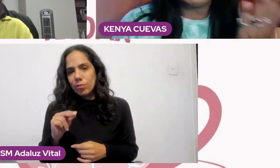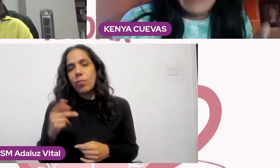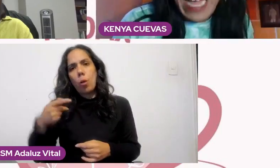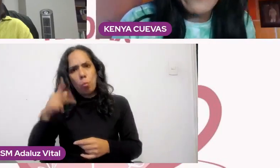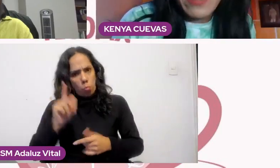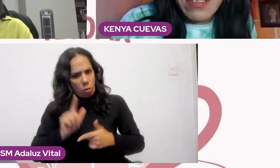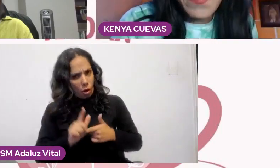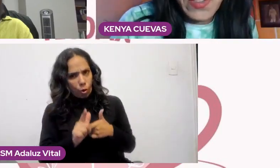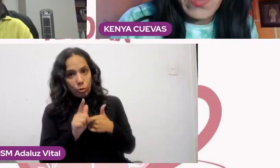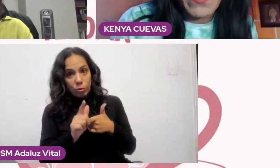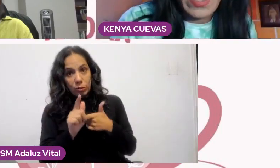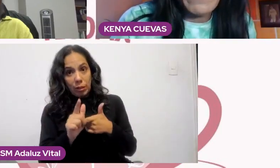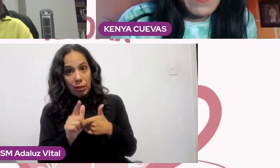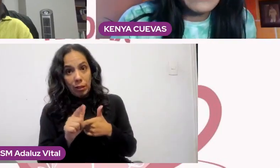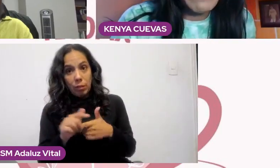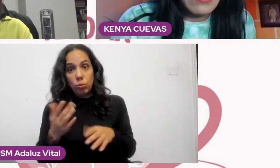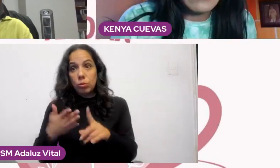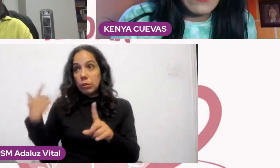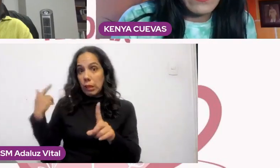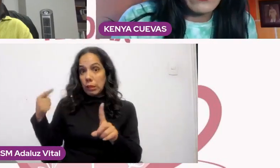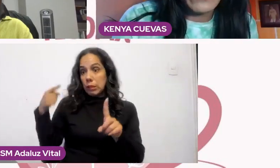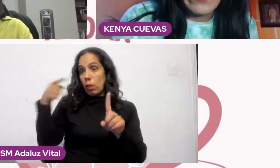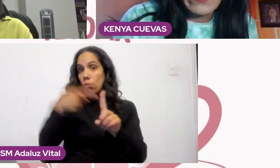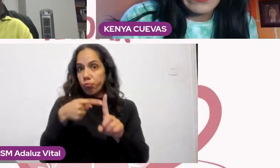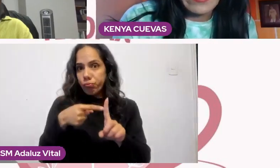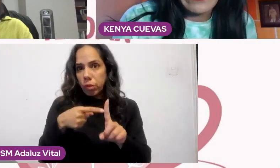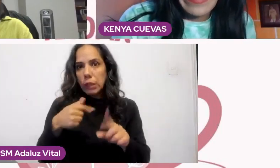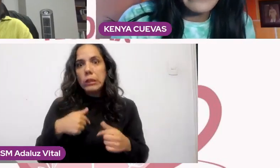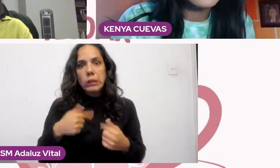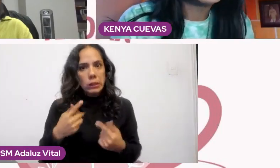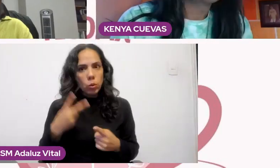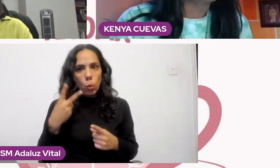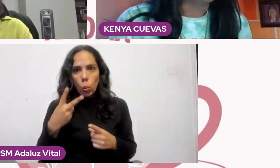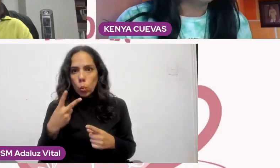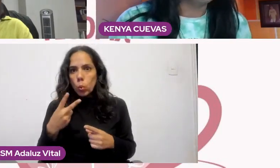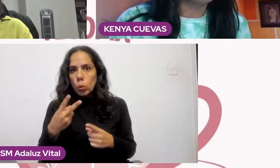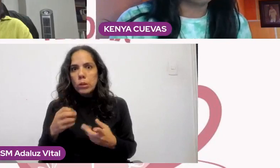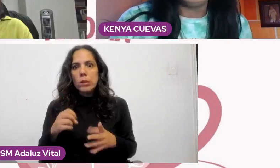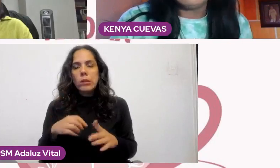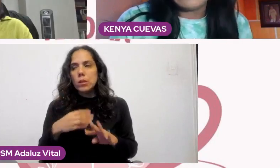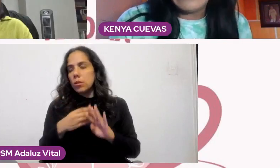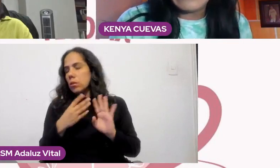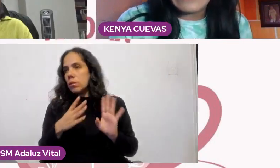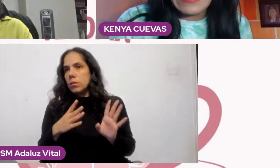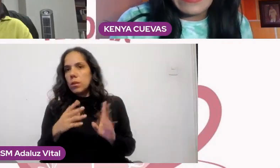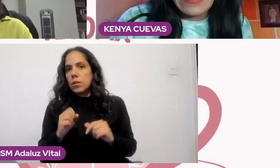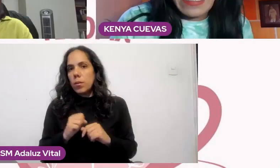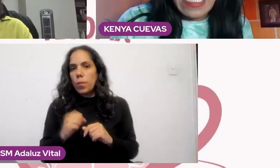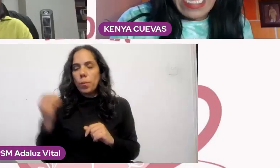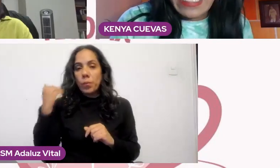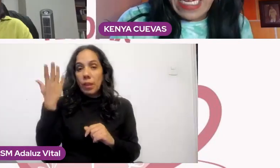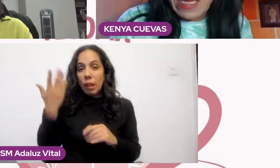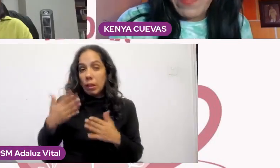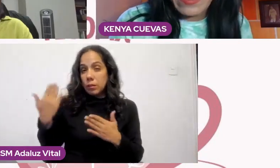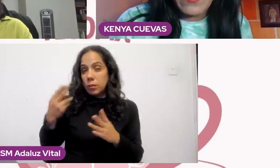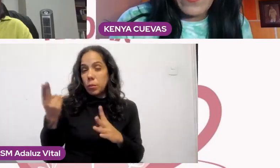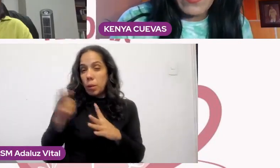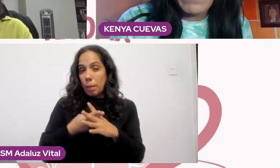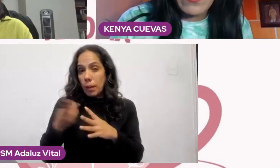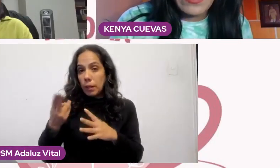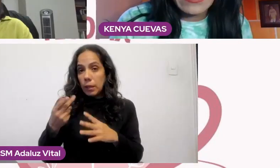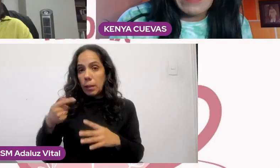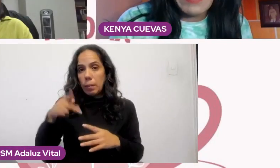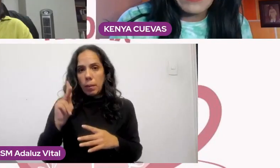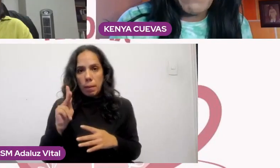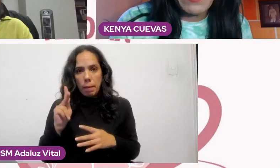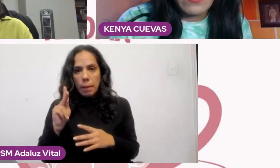hasta atentados, ¿no? Por haber visibilizado esto, tuve 2 atentados y ya en el tercer ataque pues no fue